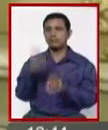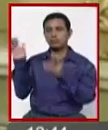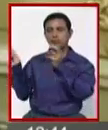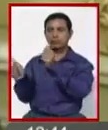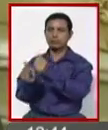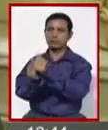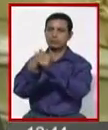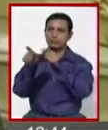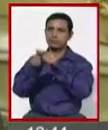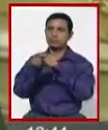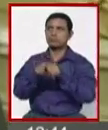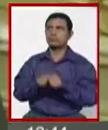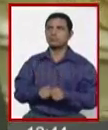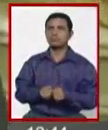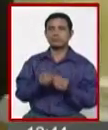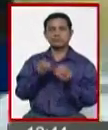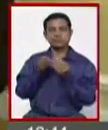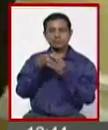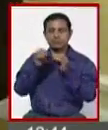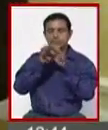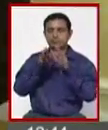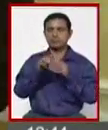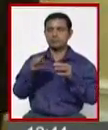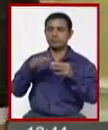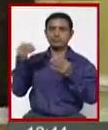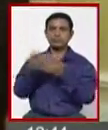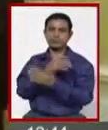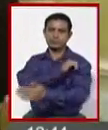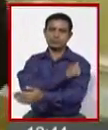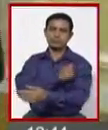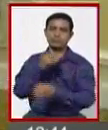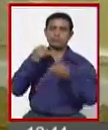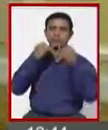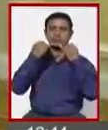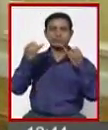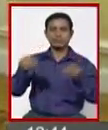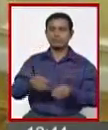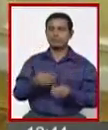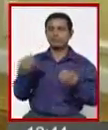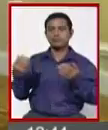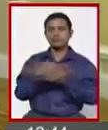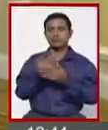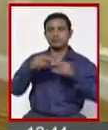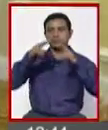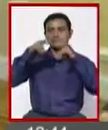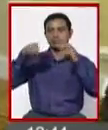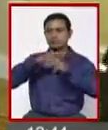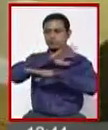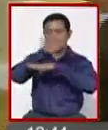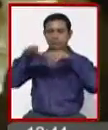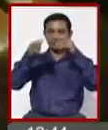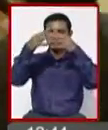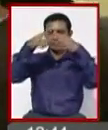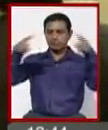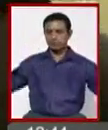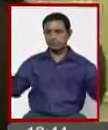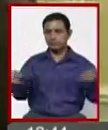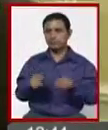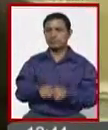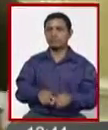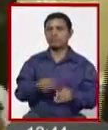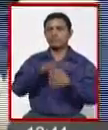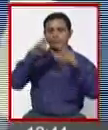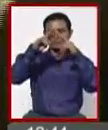acompañado por la medida de transparencia. La flamante autoridad anunció una reingeniería en YPFB tras una evaluación inmediata de la empresa